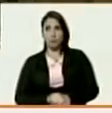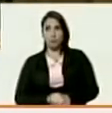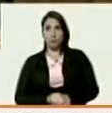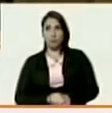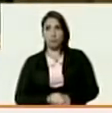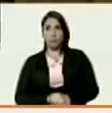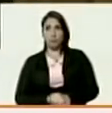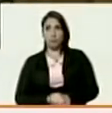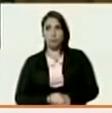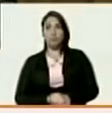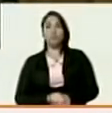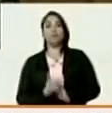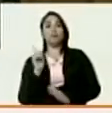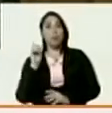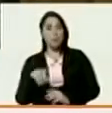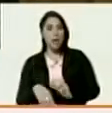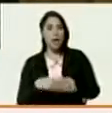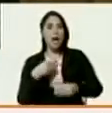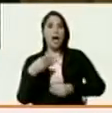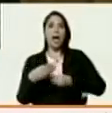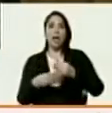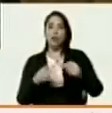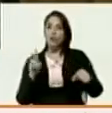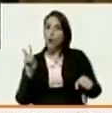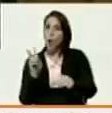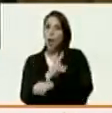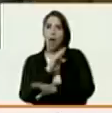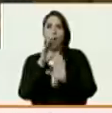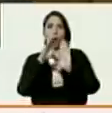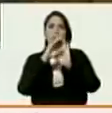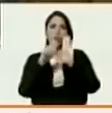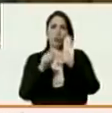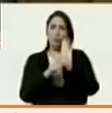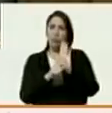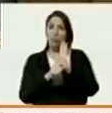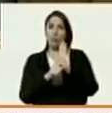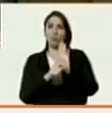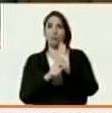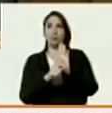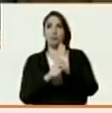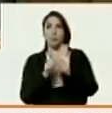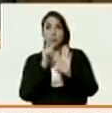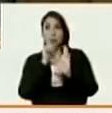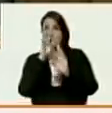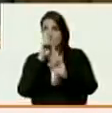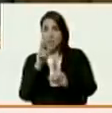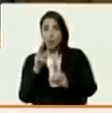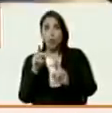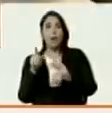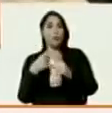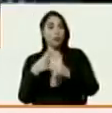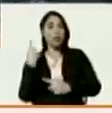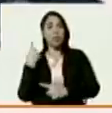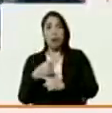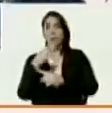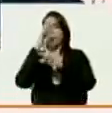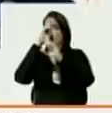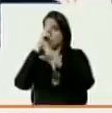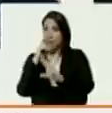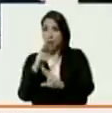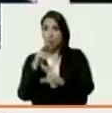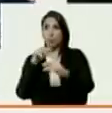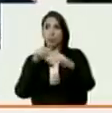Igual que han hecho, si han violado la Constitución, que van a estar respetando el reglamento de Interior y Debate.